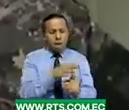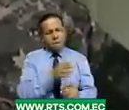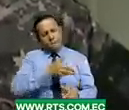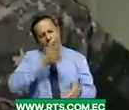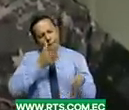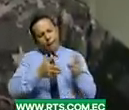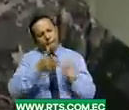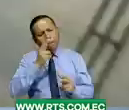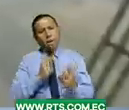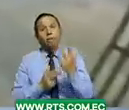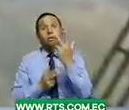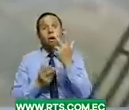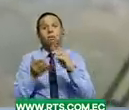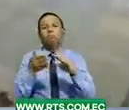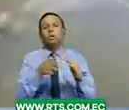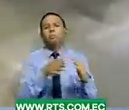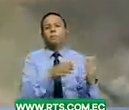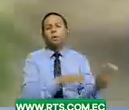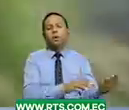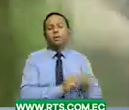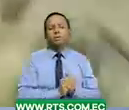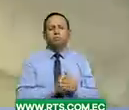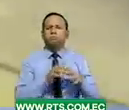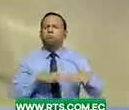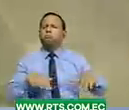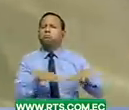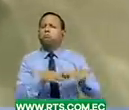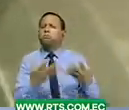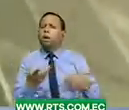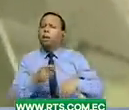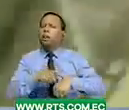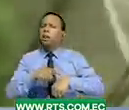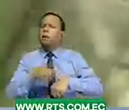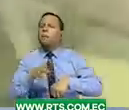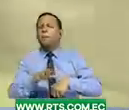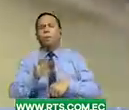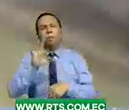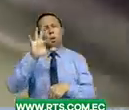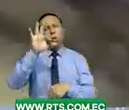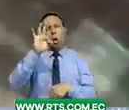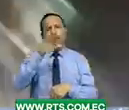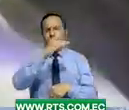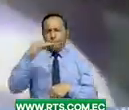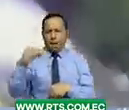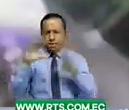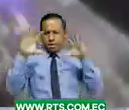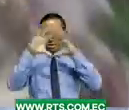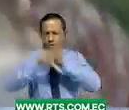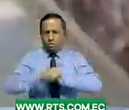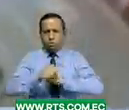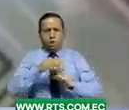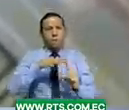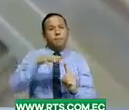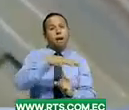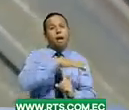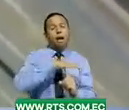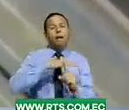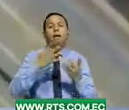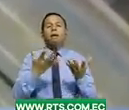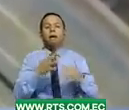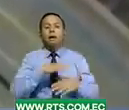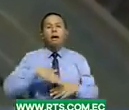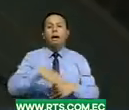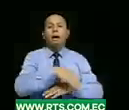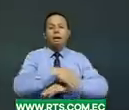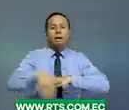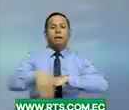personas que han fallecido. El suceso se registró alrededor de las 21 horas con 30 minutos en el parque del bloque 8 de la cooperativa